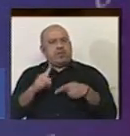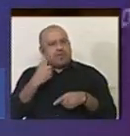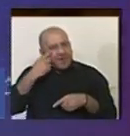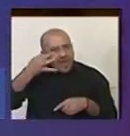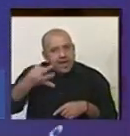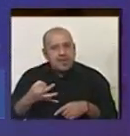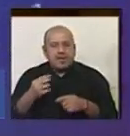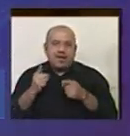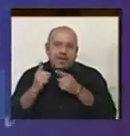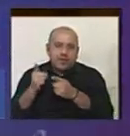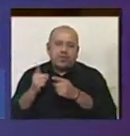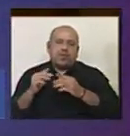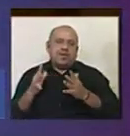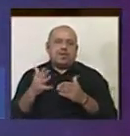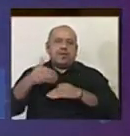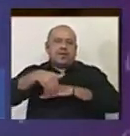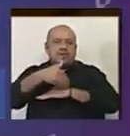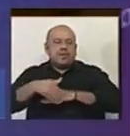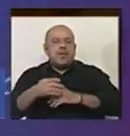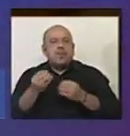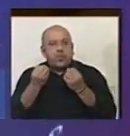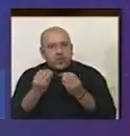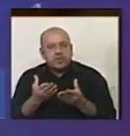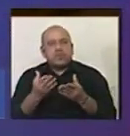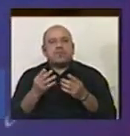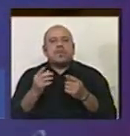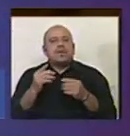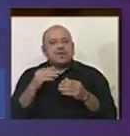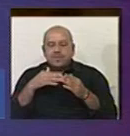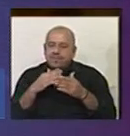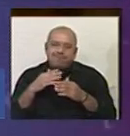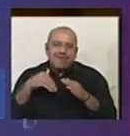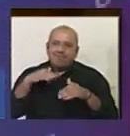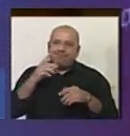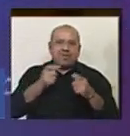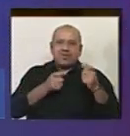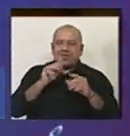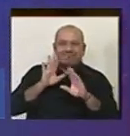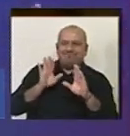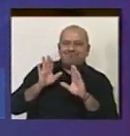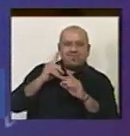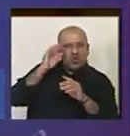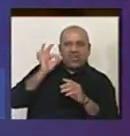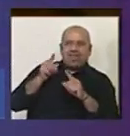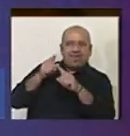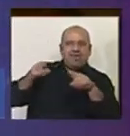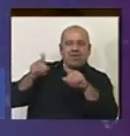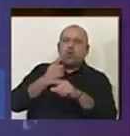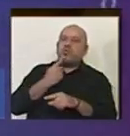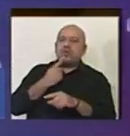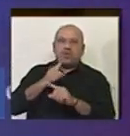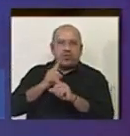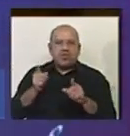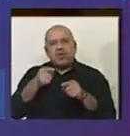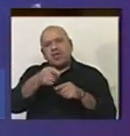esto se traslada a la calle, y es por eso que también la gente cada vez cree menos en los políticos y en estas formaciones G, el G7,